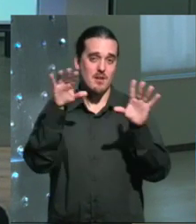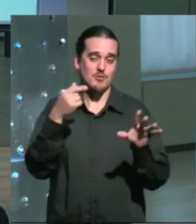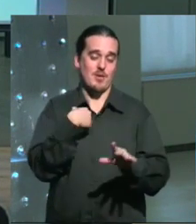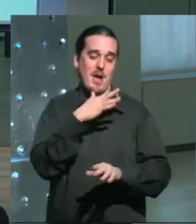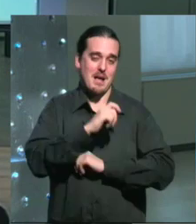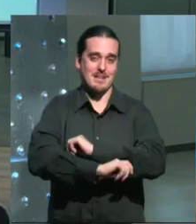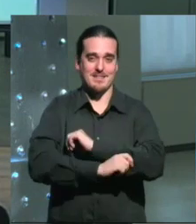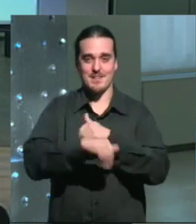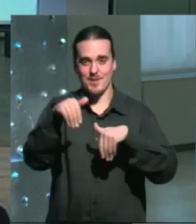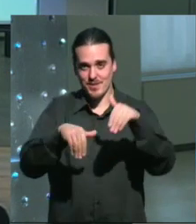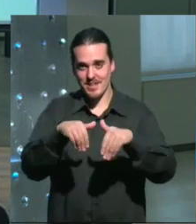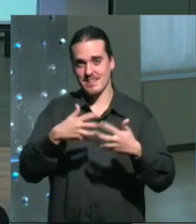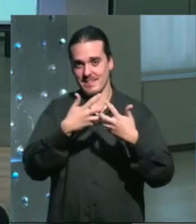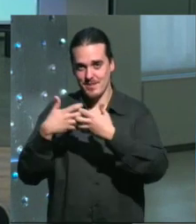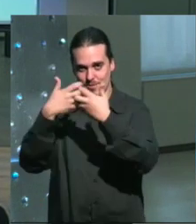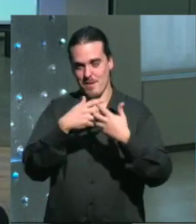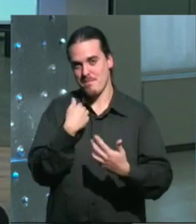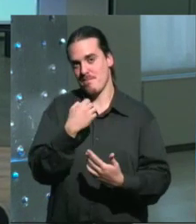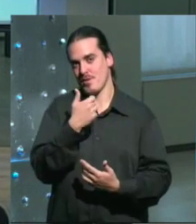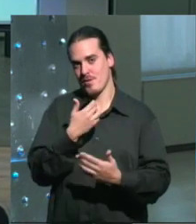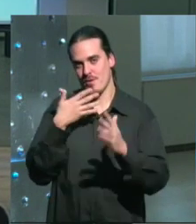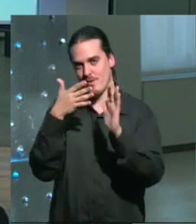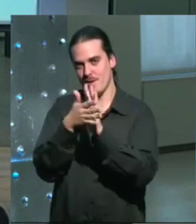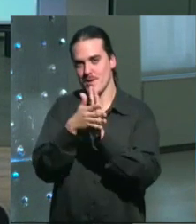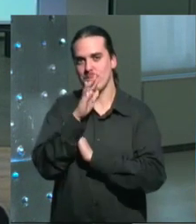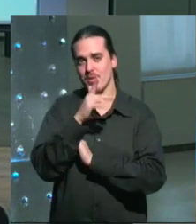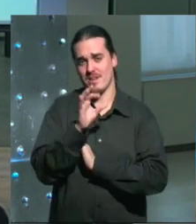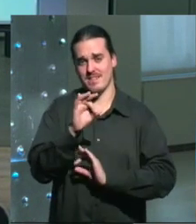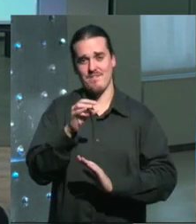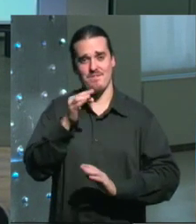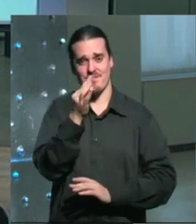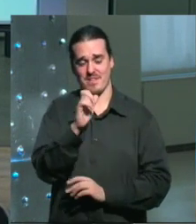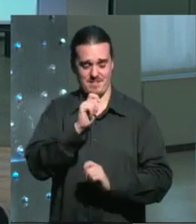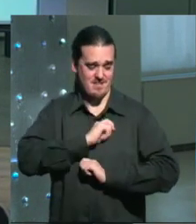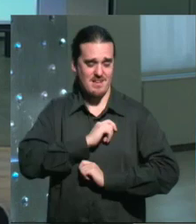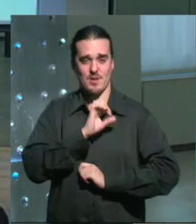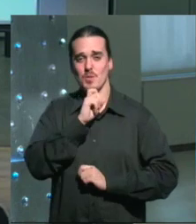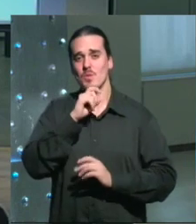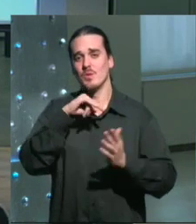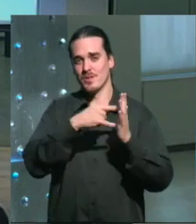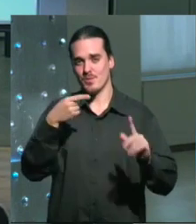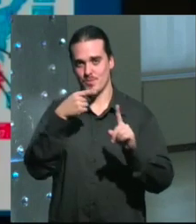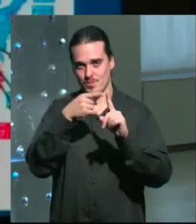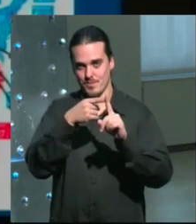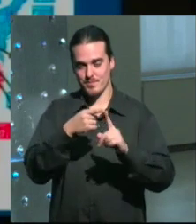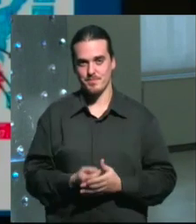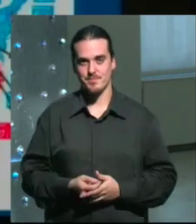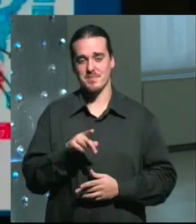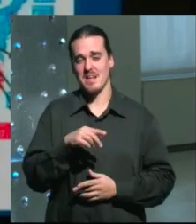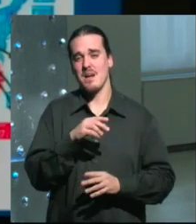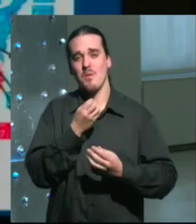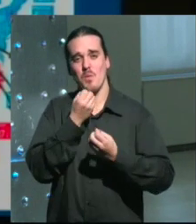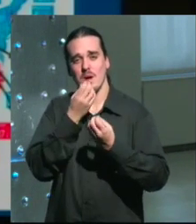Unidos, porque da fe a lo que significa utilizar la tecnología, particularmente las bases de datos para centrar el tiro.